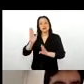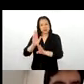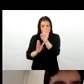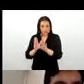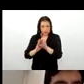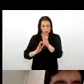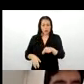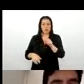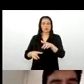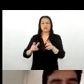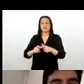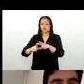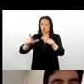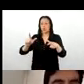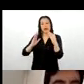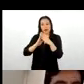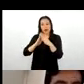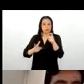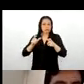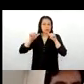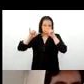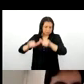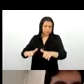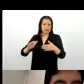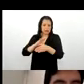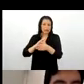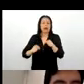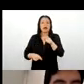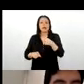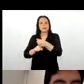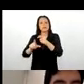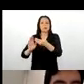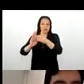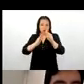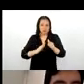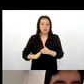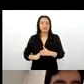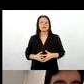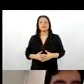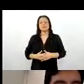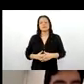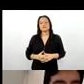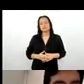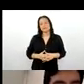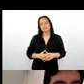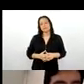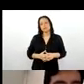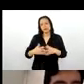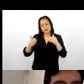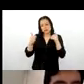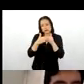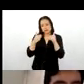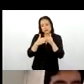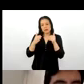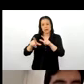estos albergues, ¿no? Propiamente locales, comunales, están cerca a una